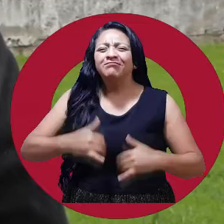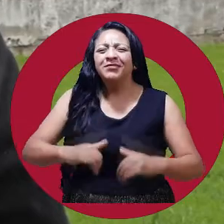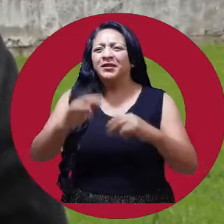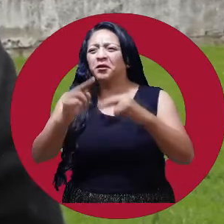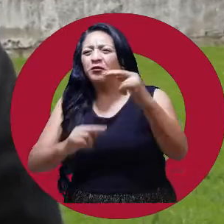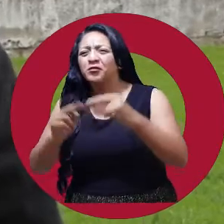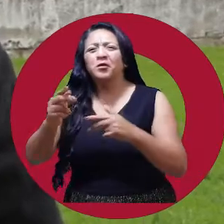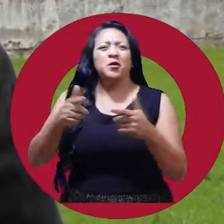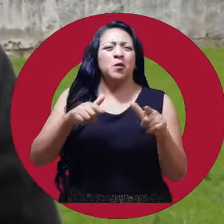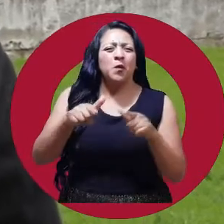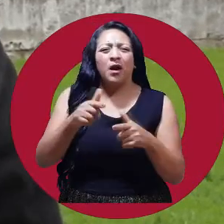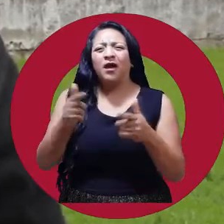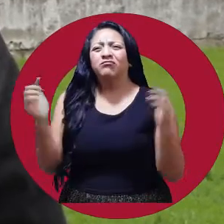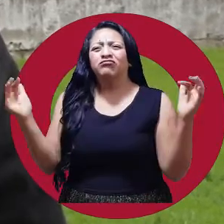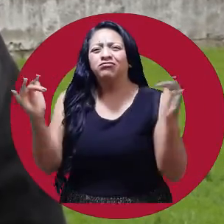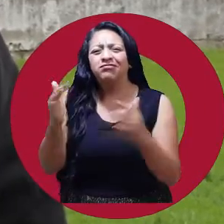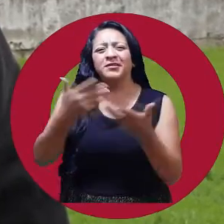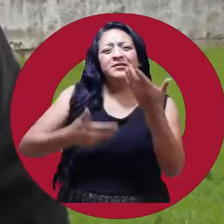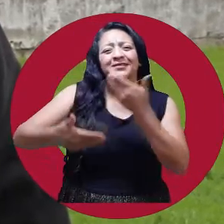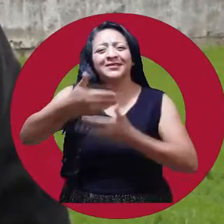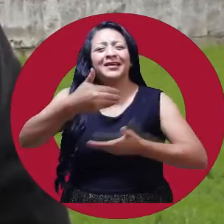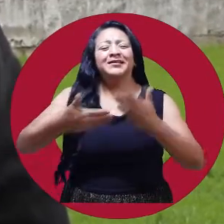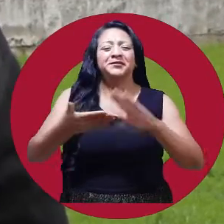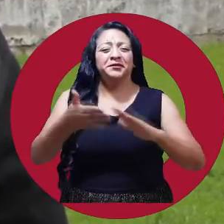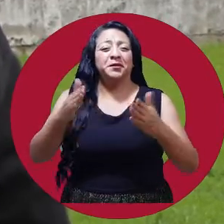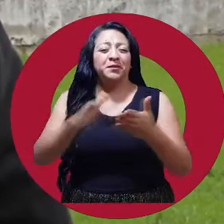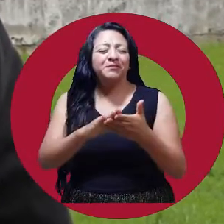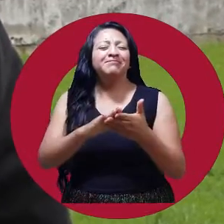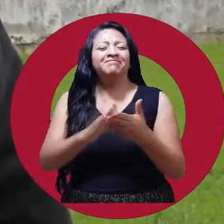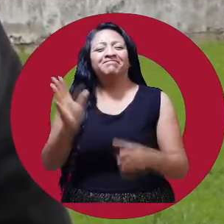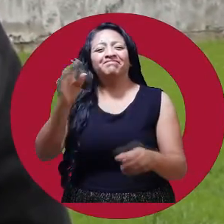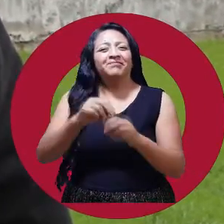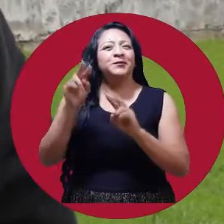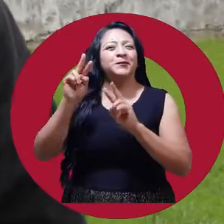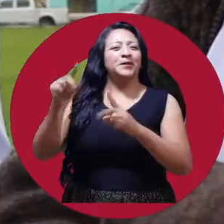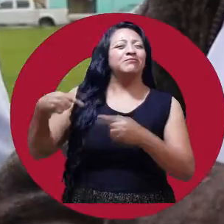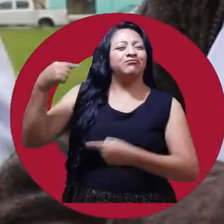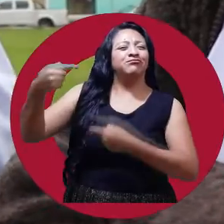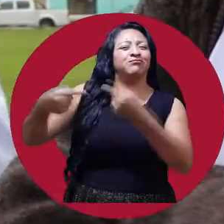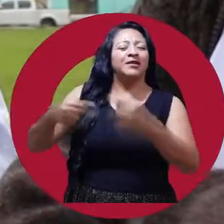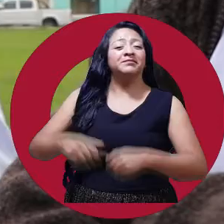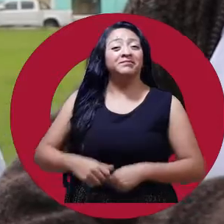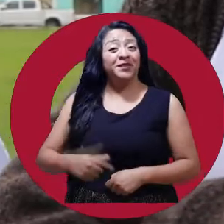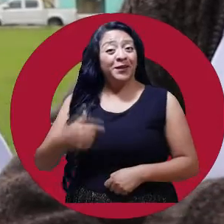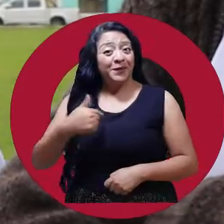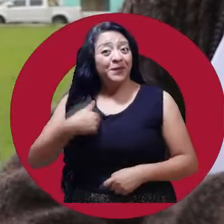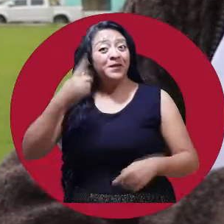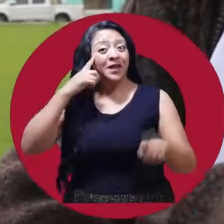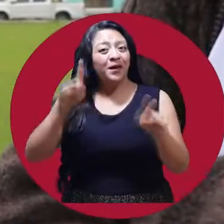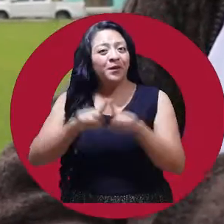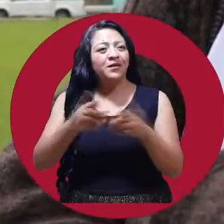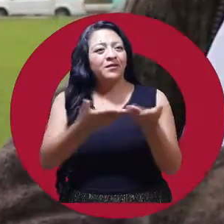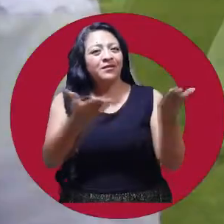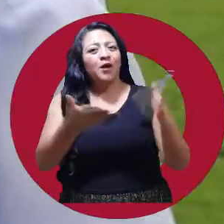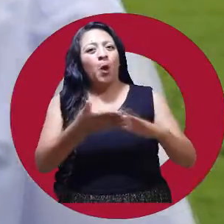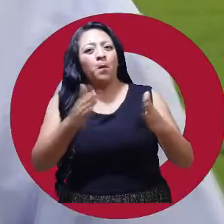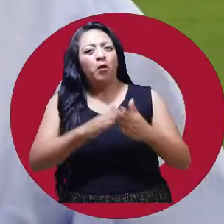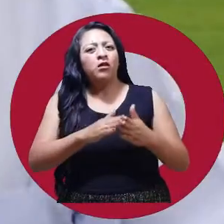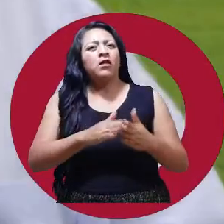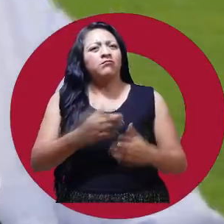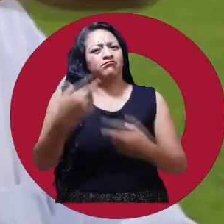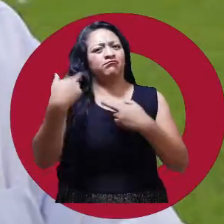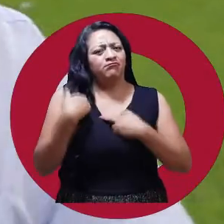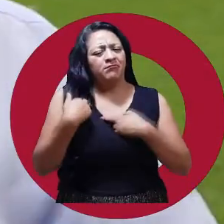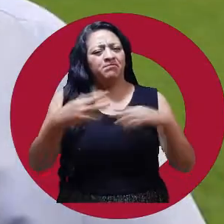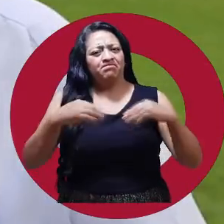construyendo espacios culturales comunitarios con esta visión ancestral. Yo estoy de acuerdo que la comunidad se autogobierne, que sea